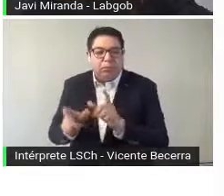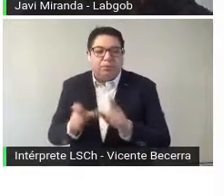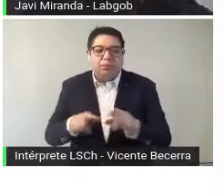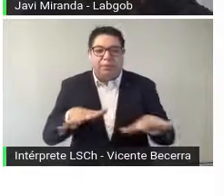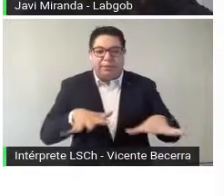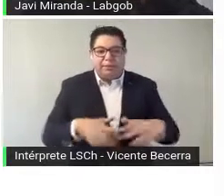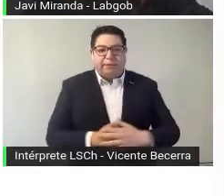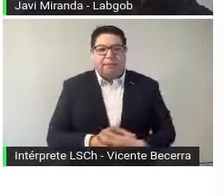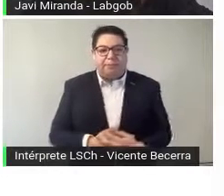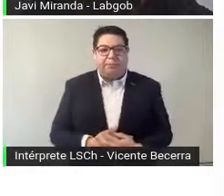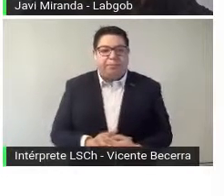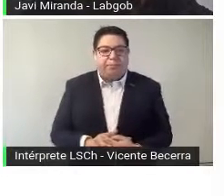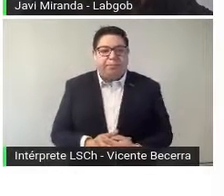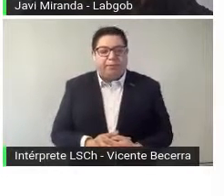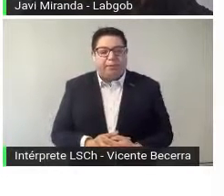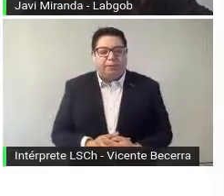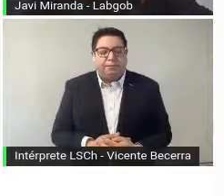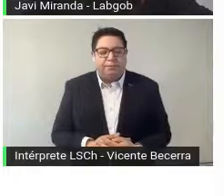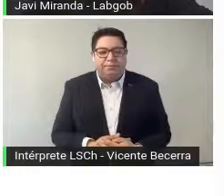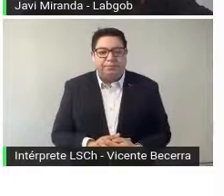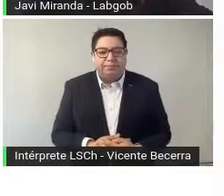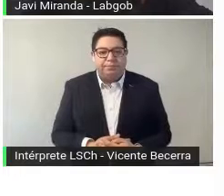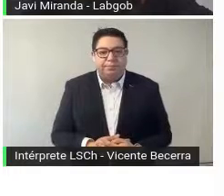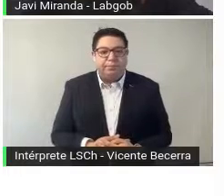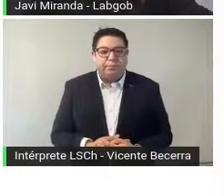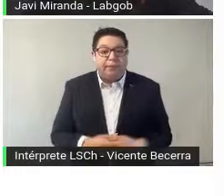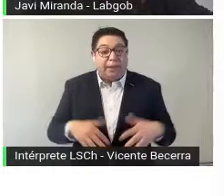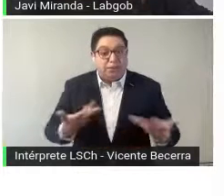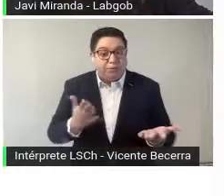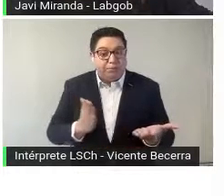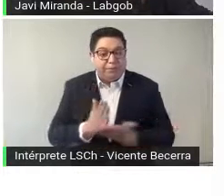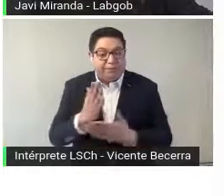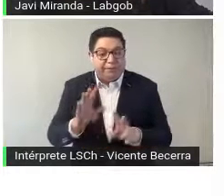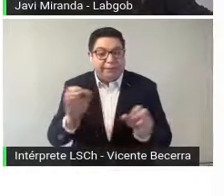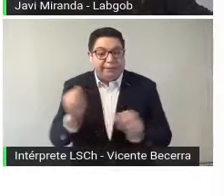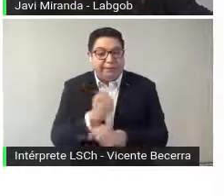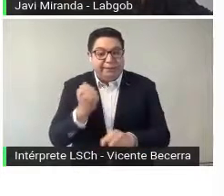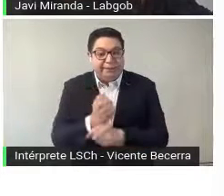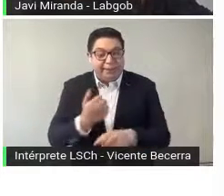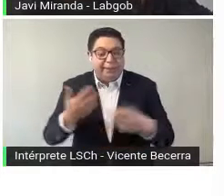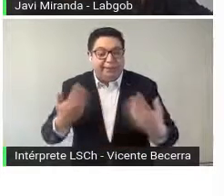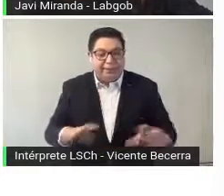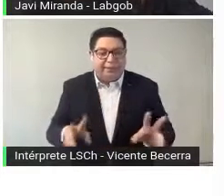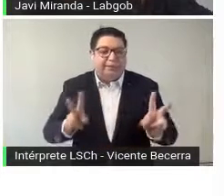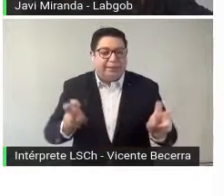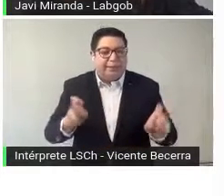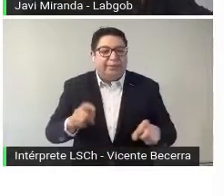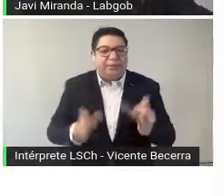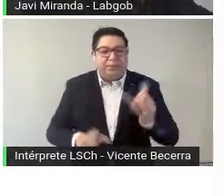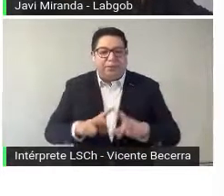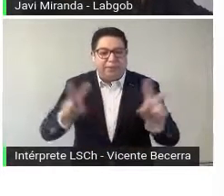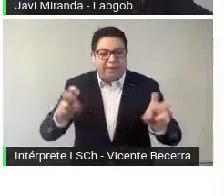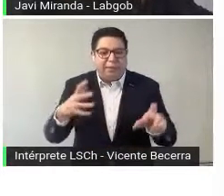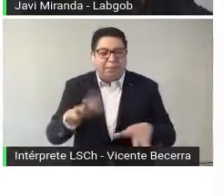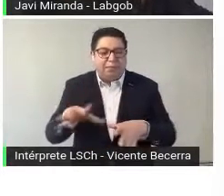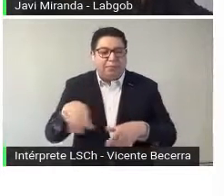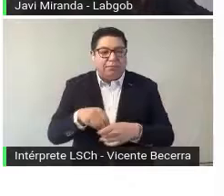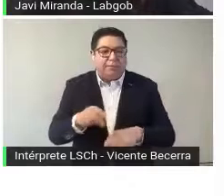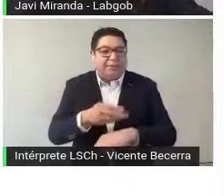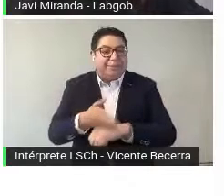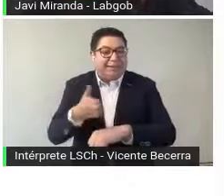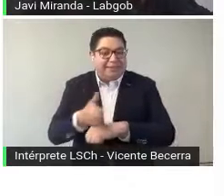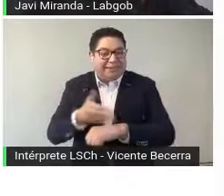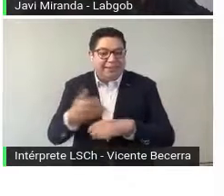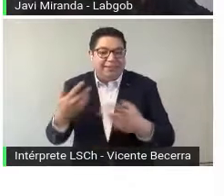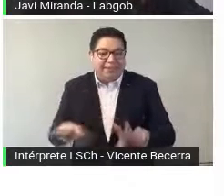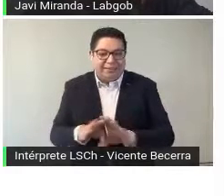actividades. ¿Ya? Ahora vamos a partir con los talleres de experiencias de innovación con impacto público. Estamos un poquito retrasados, así que ya